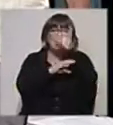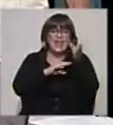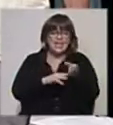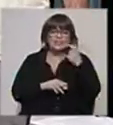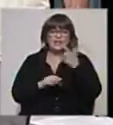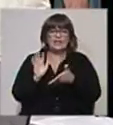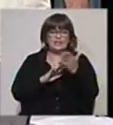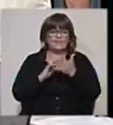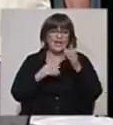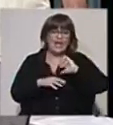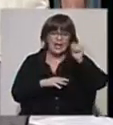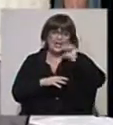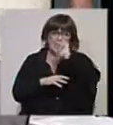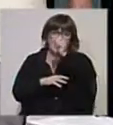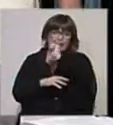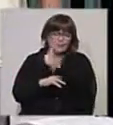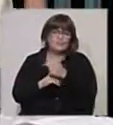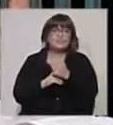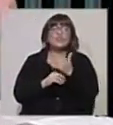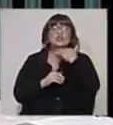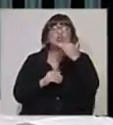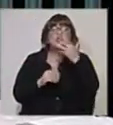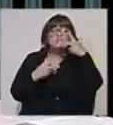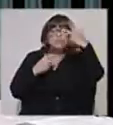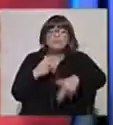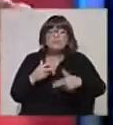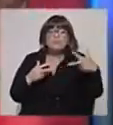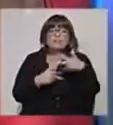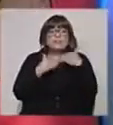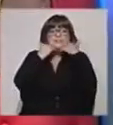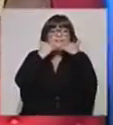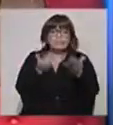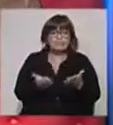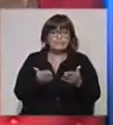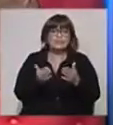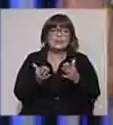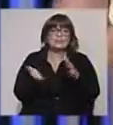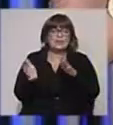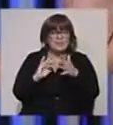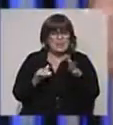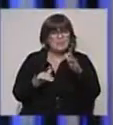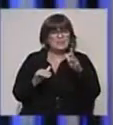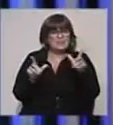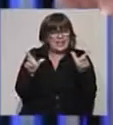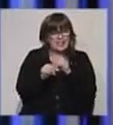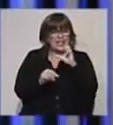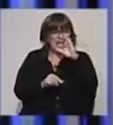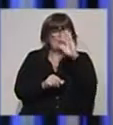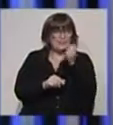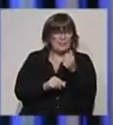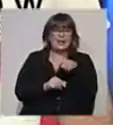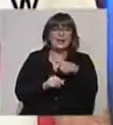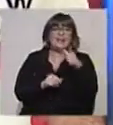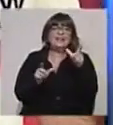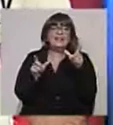ganadores de todas las categorías, ¿no? No sé hasta cuándo se estira, ¿viste que todavía? Creo que para más o menos cuando termine EPA. Sí, para penar de